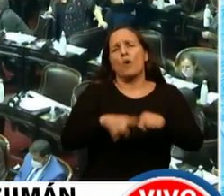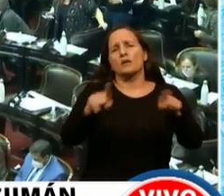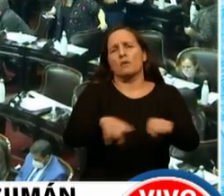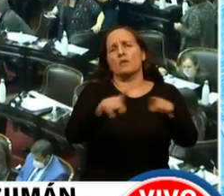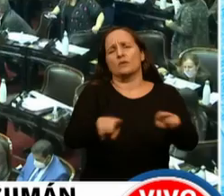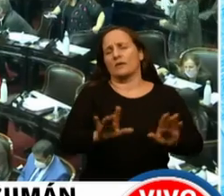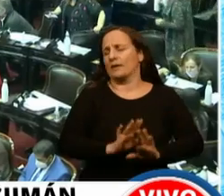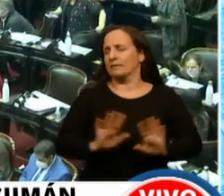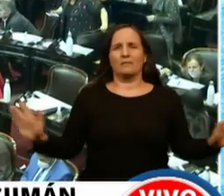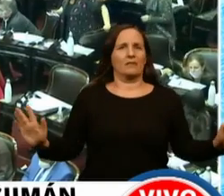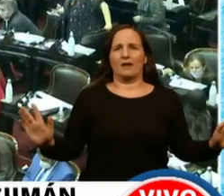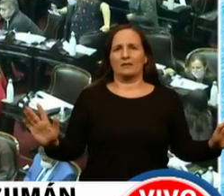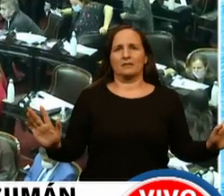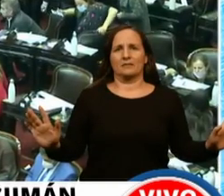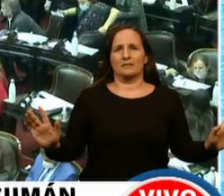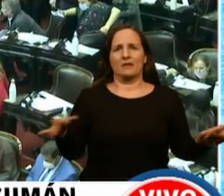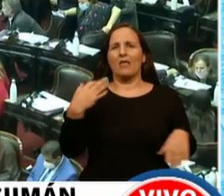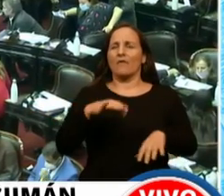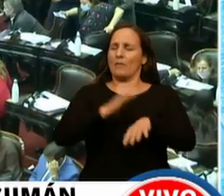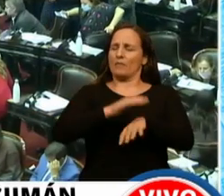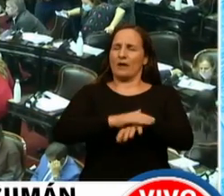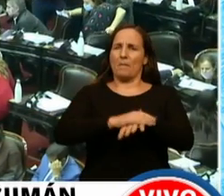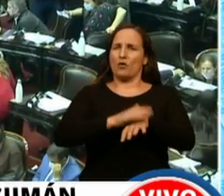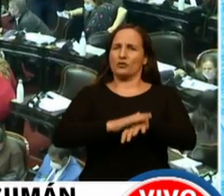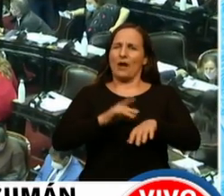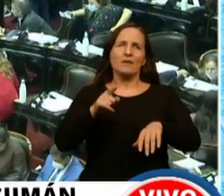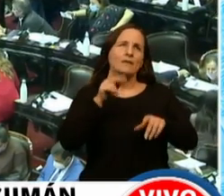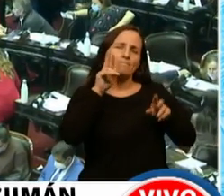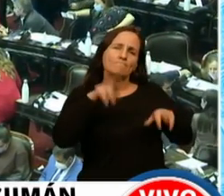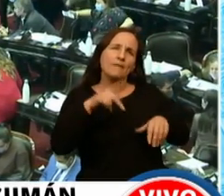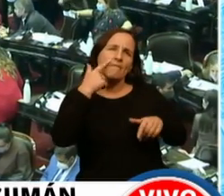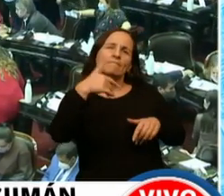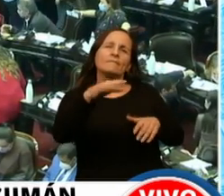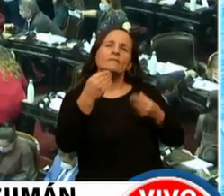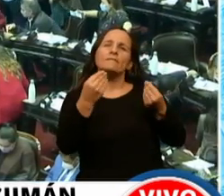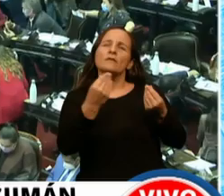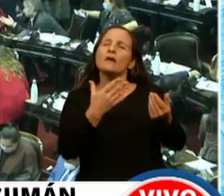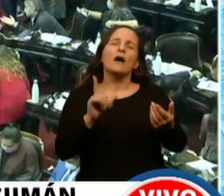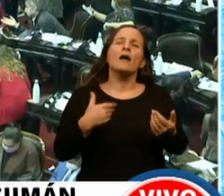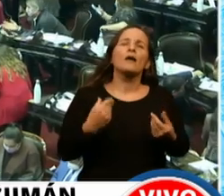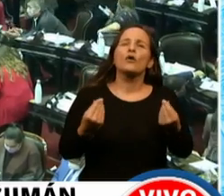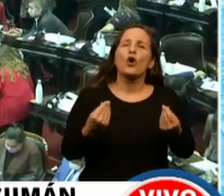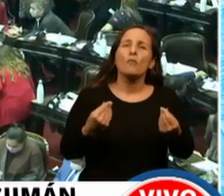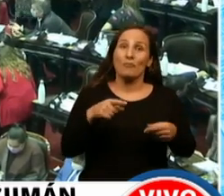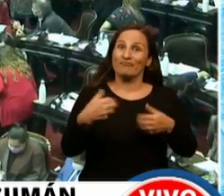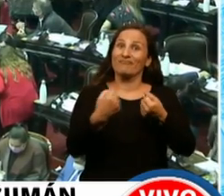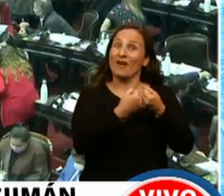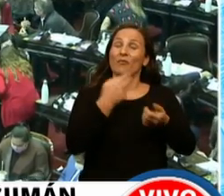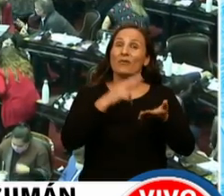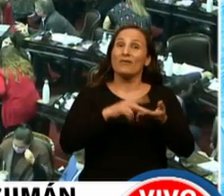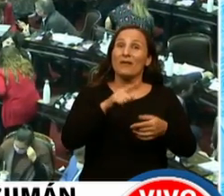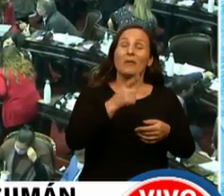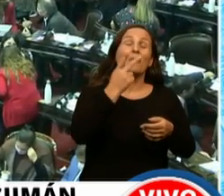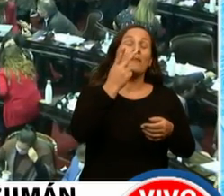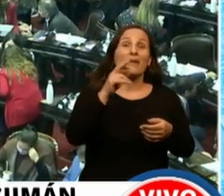nos corresponde necesitamos un país previsible y obviamente con este consenso fiscal 2020 estamos